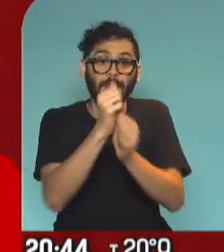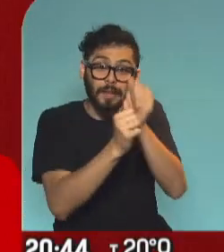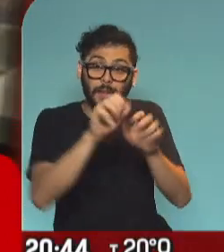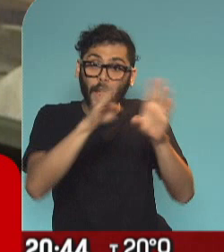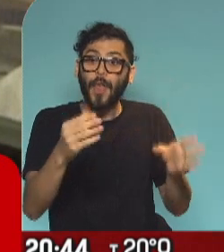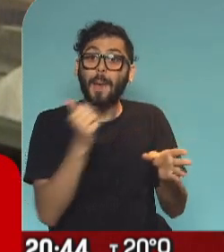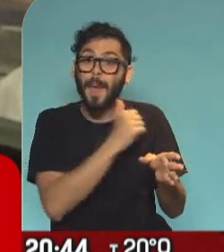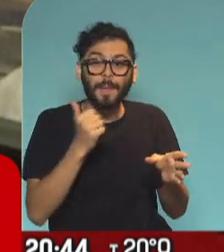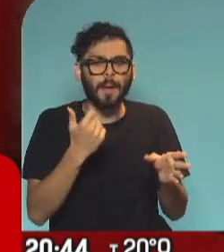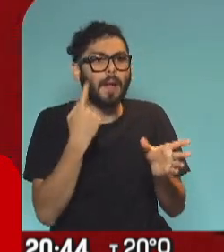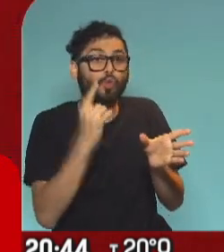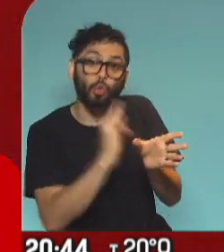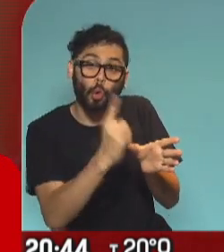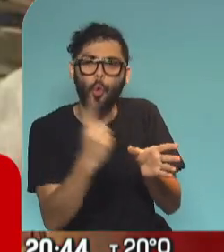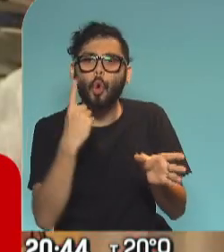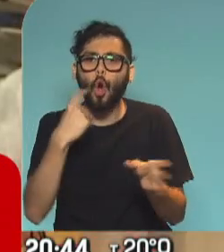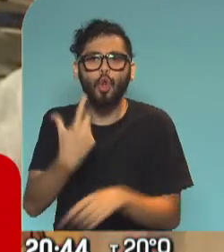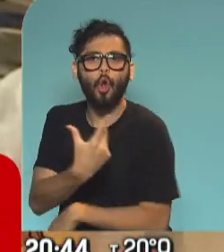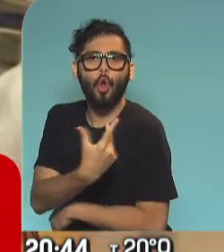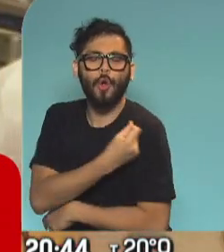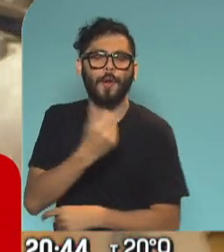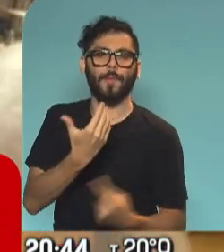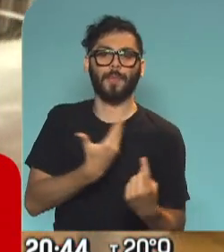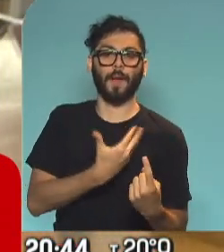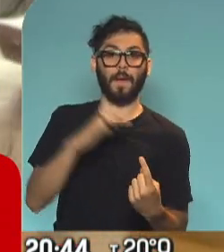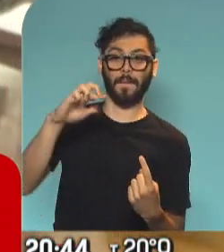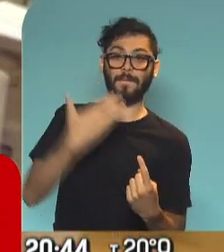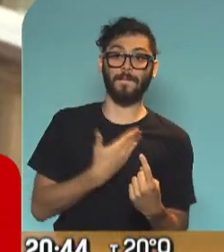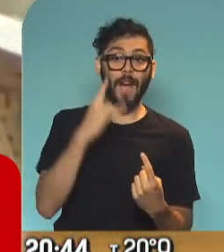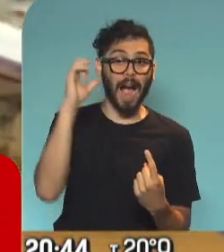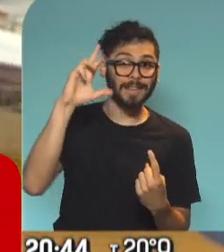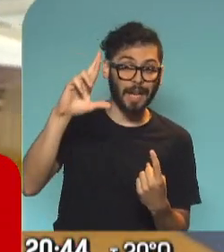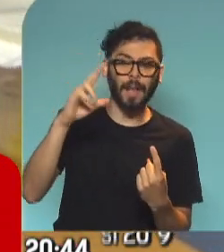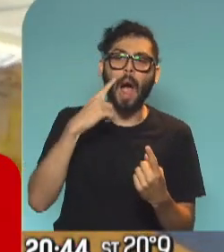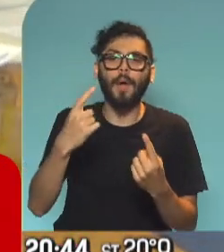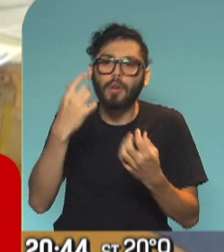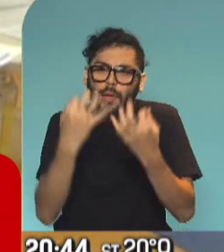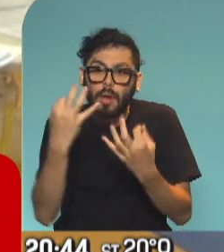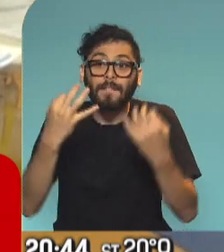evalúe la idoneidad de la vacuna de los laboratorios Pfizer-BioNTech para su utilización.